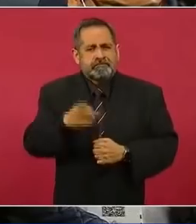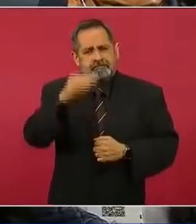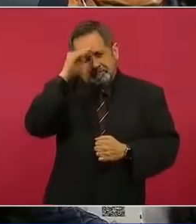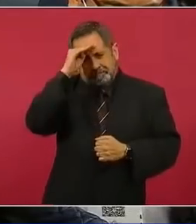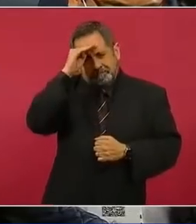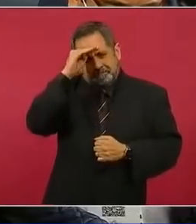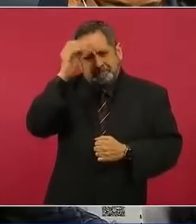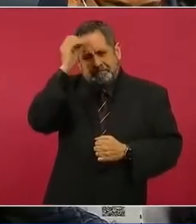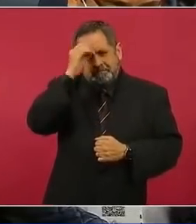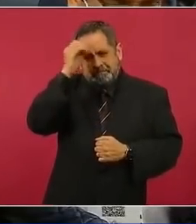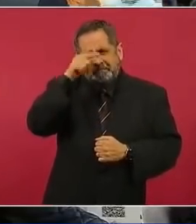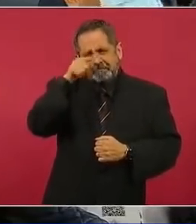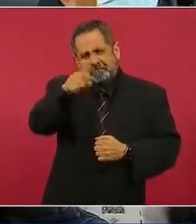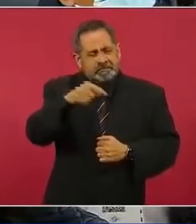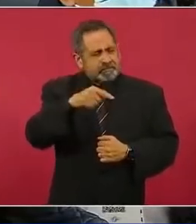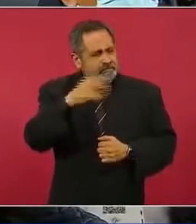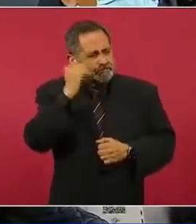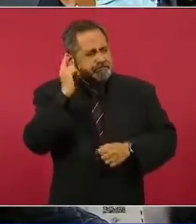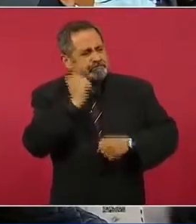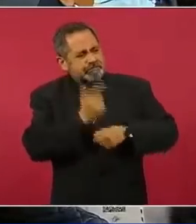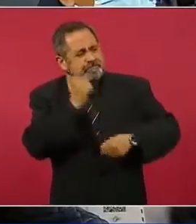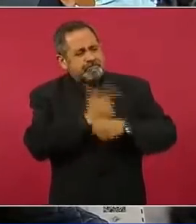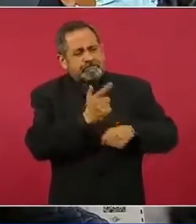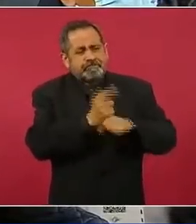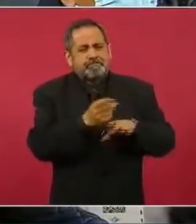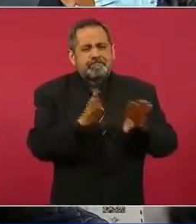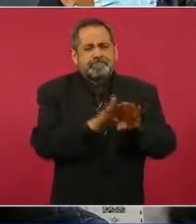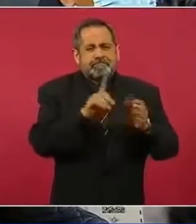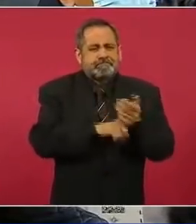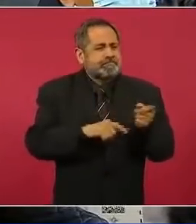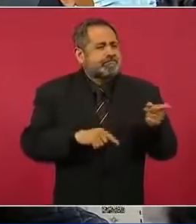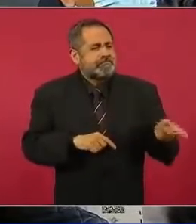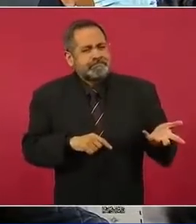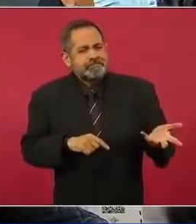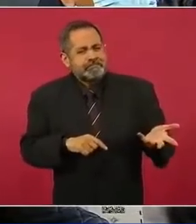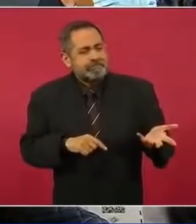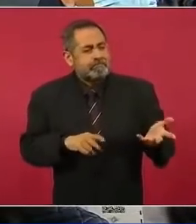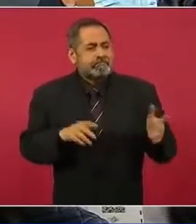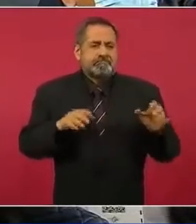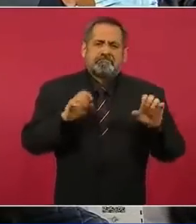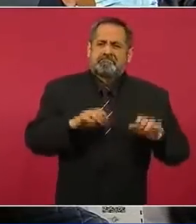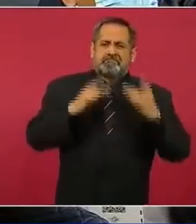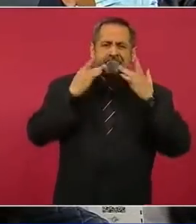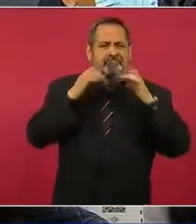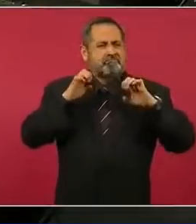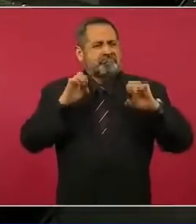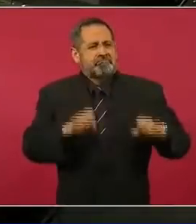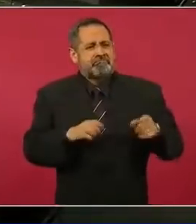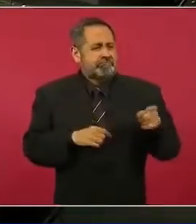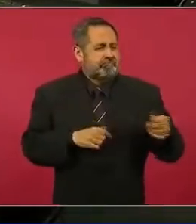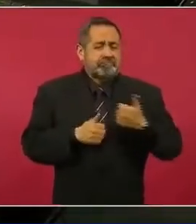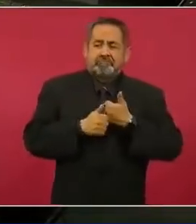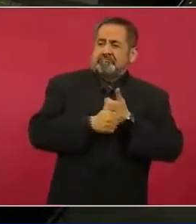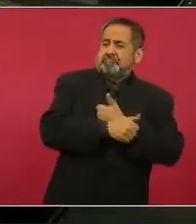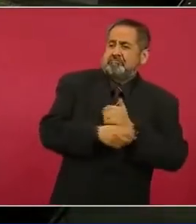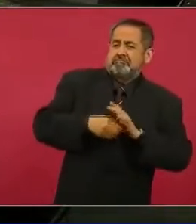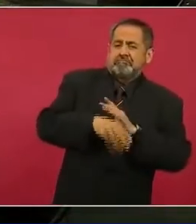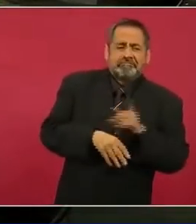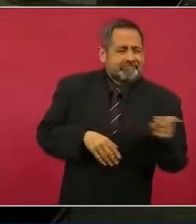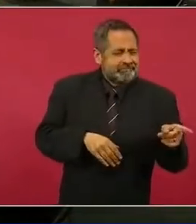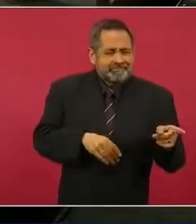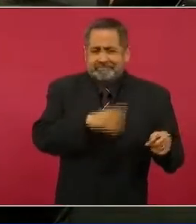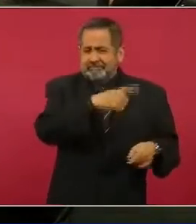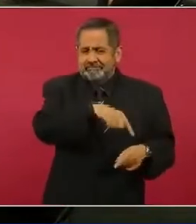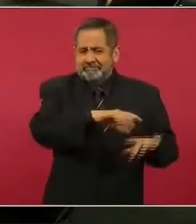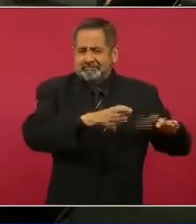al saber estas cifras y conocer de esta sintuicidad, dispendio, opacidad con la que